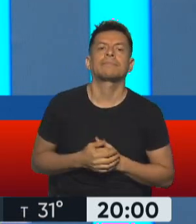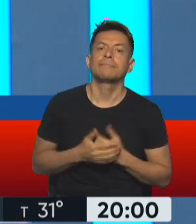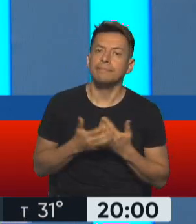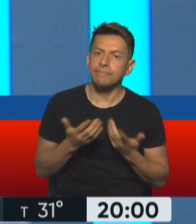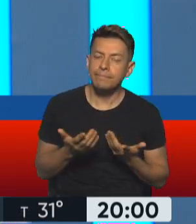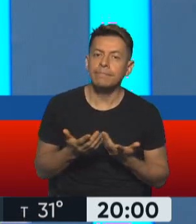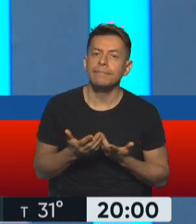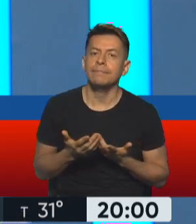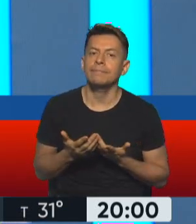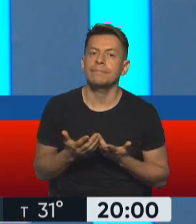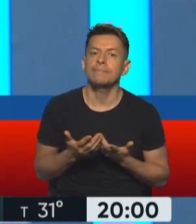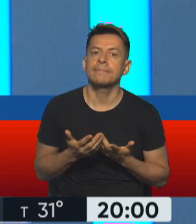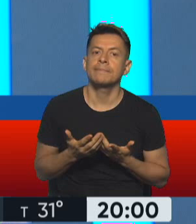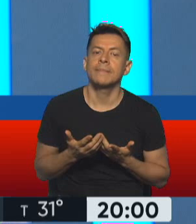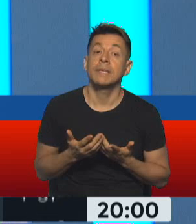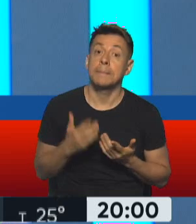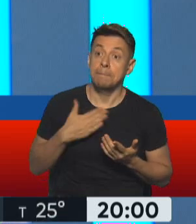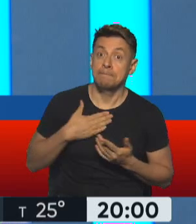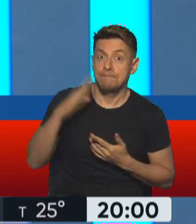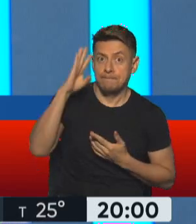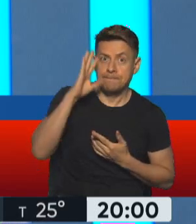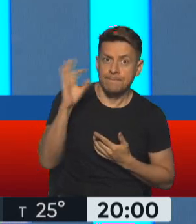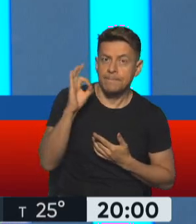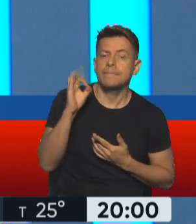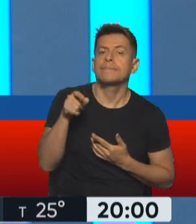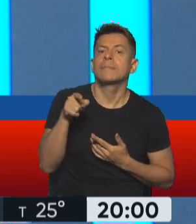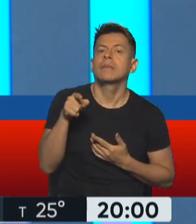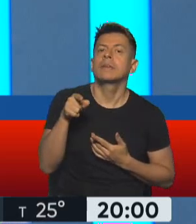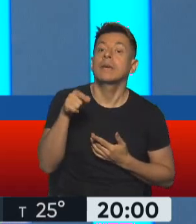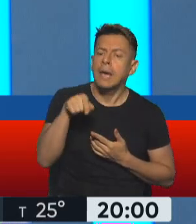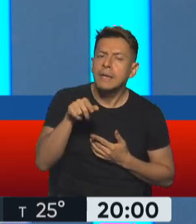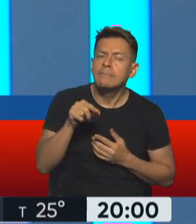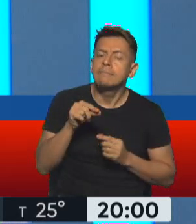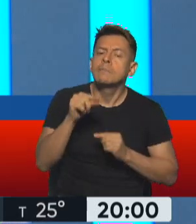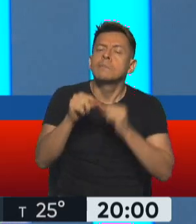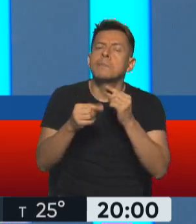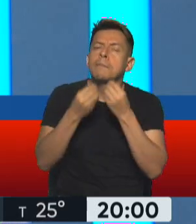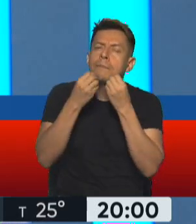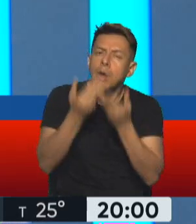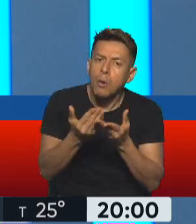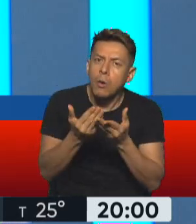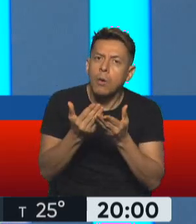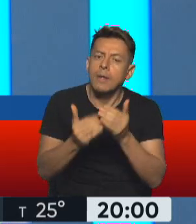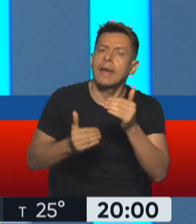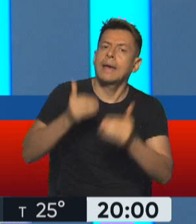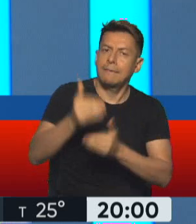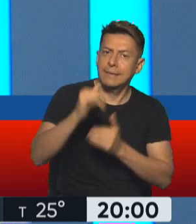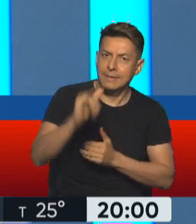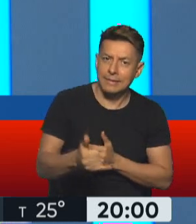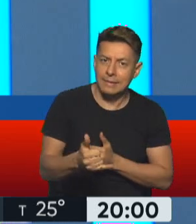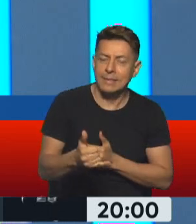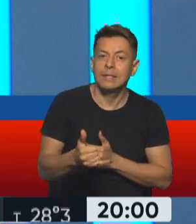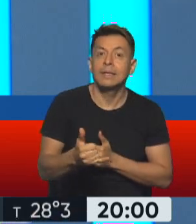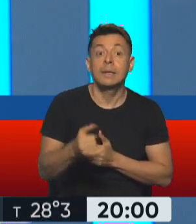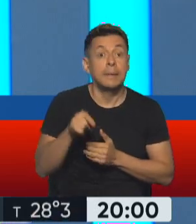lo que hay que, mi lectura es, hay que resaltar que acá hay un avance. ¿Un avance por qué? Porque también fue la primera elección en la